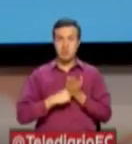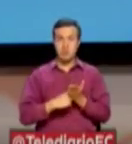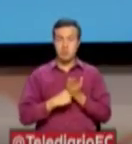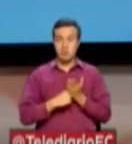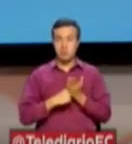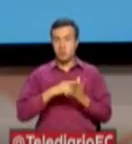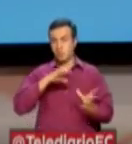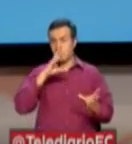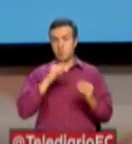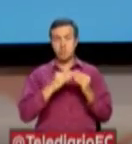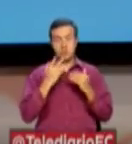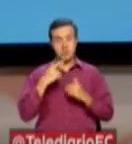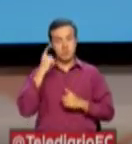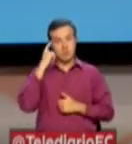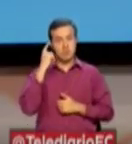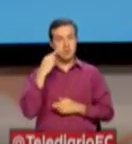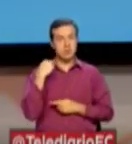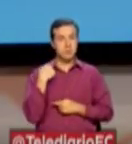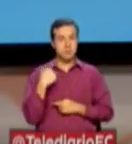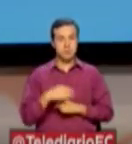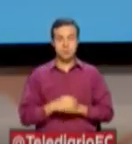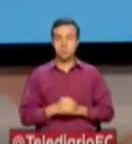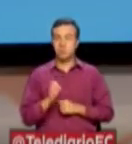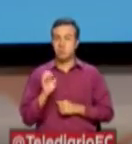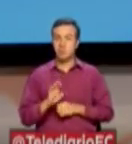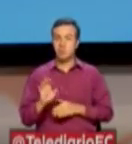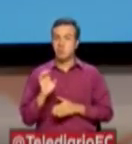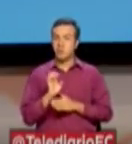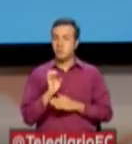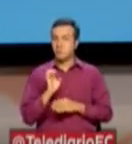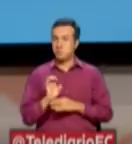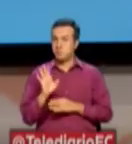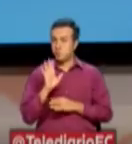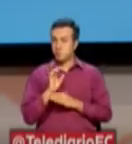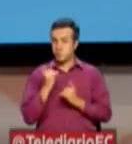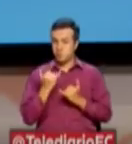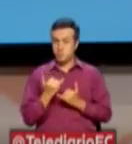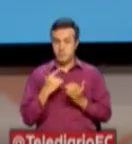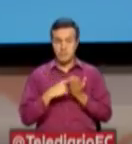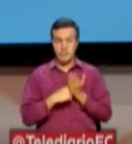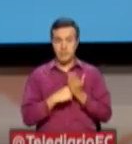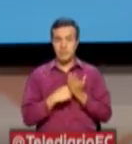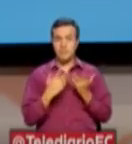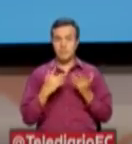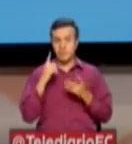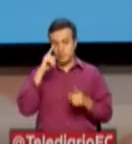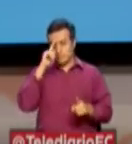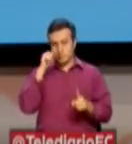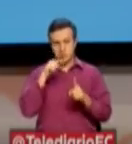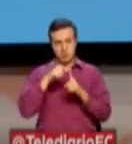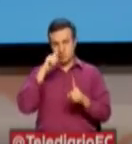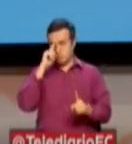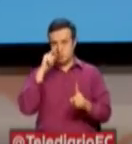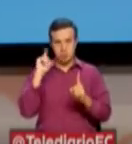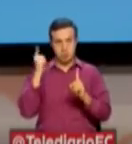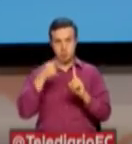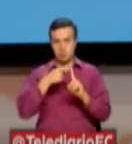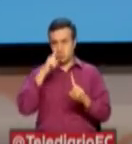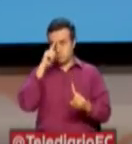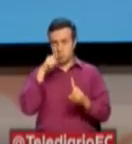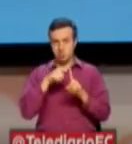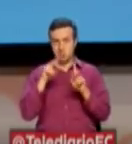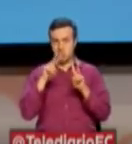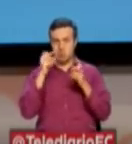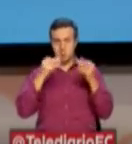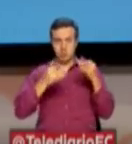toda vez que creo que es una responsabilidad con el país que el día de hoy en la sesión de pleno nos enfoquemos exclusivamente a